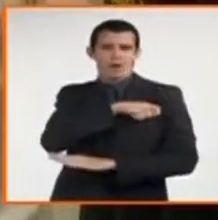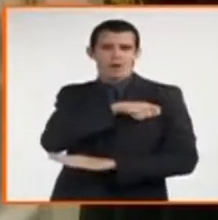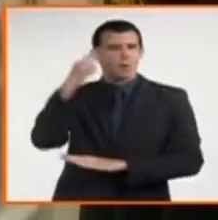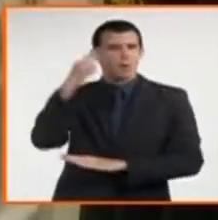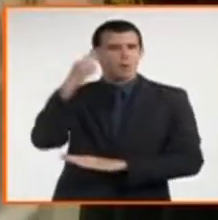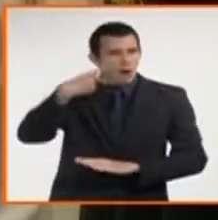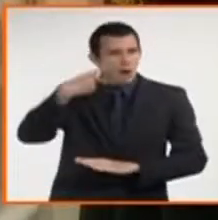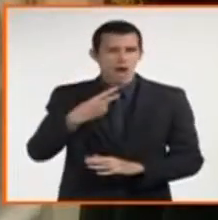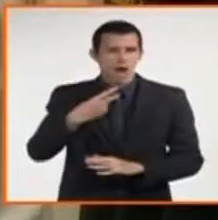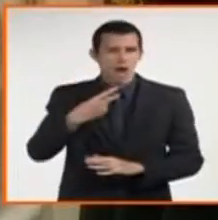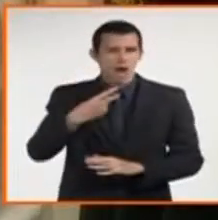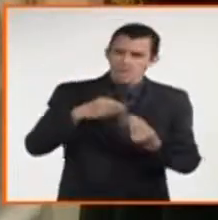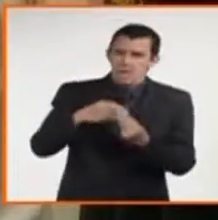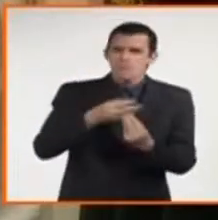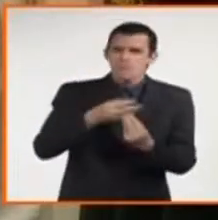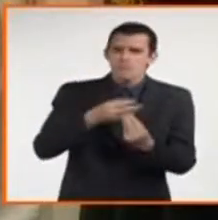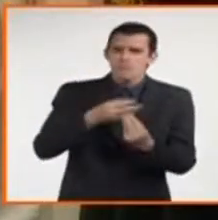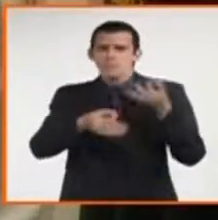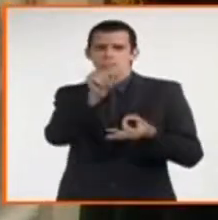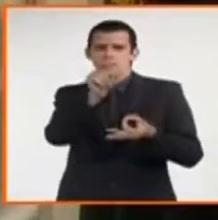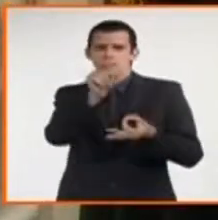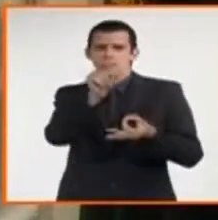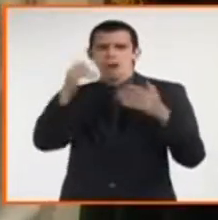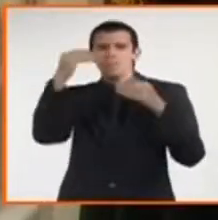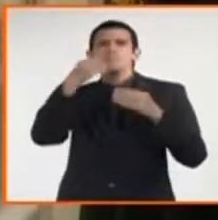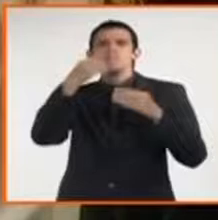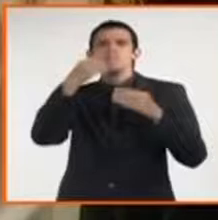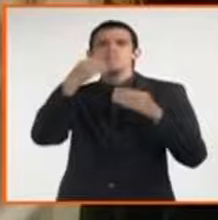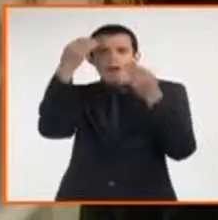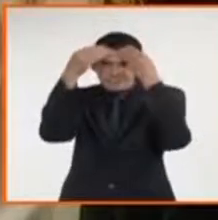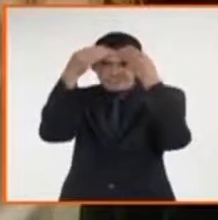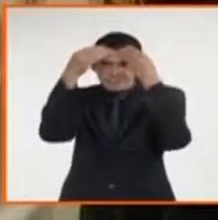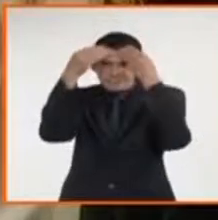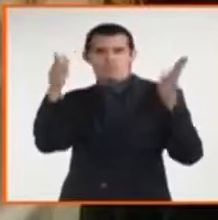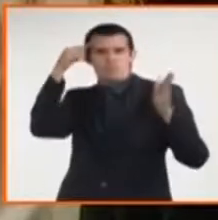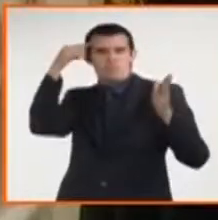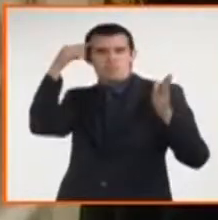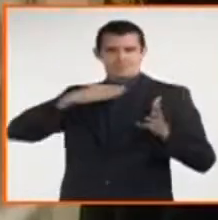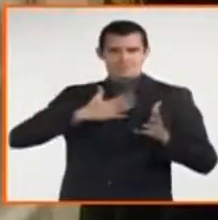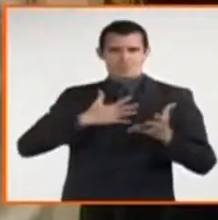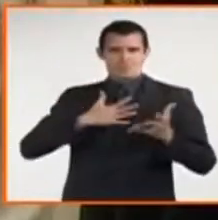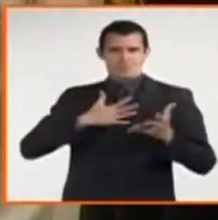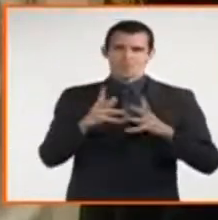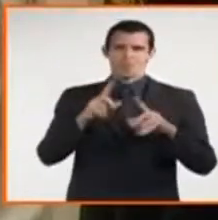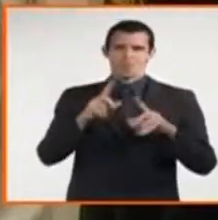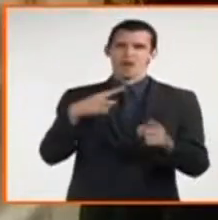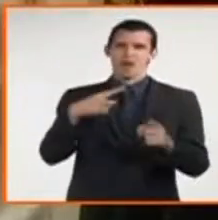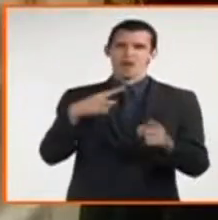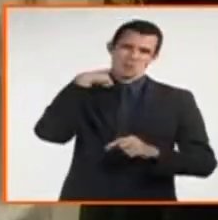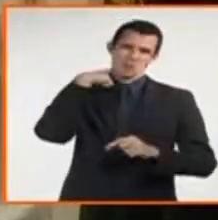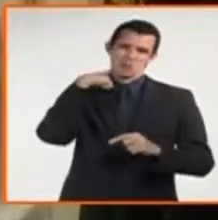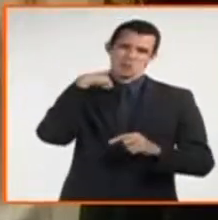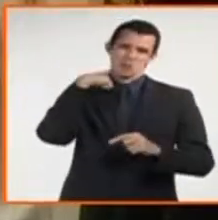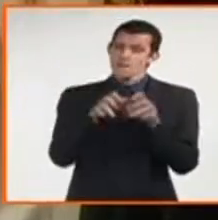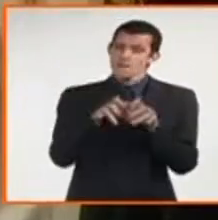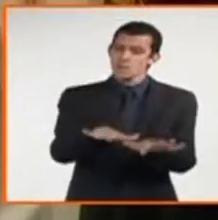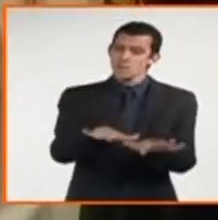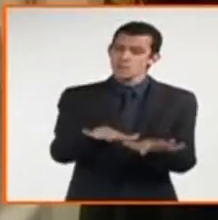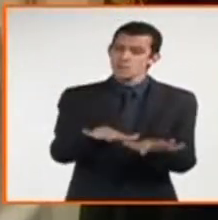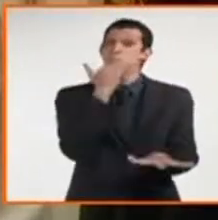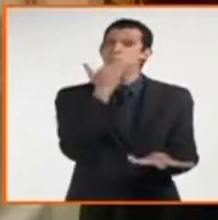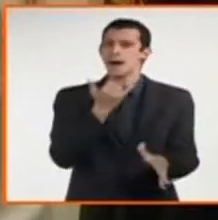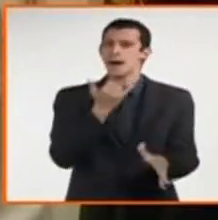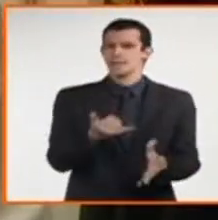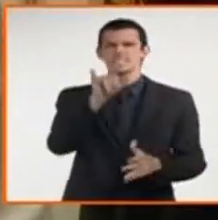común de las personas, un sentido común, por supuesto, contaminado por toda la manipulación, por 60 años de